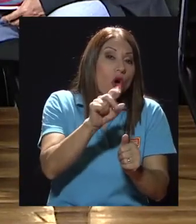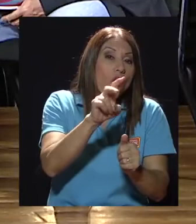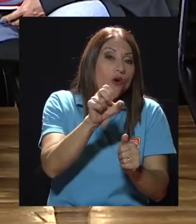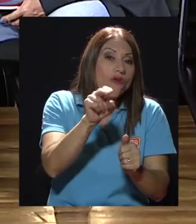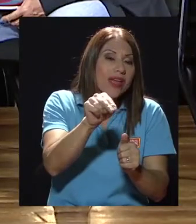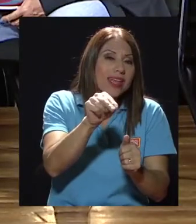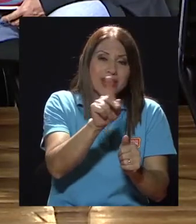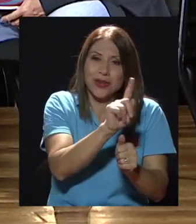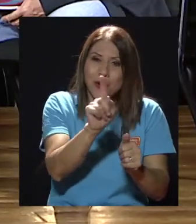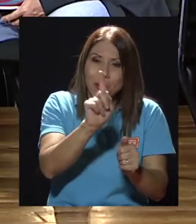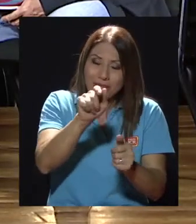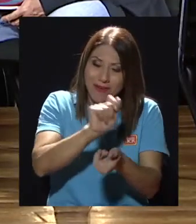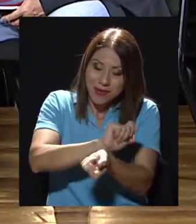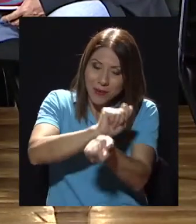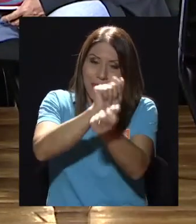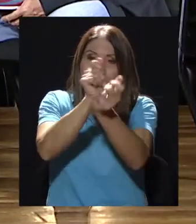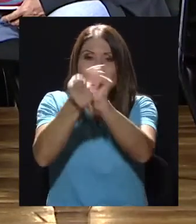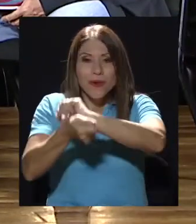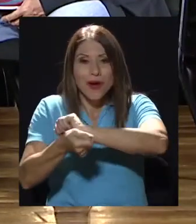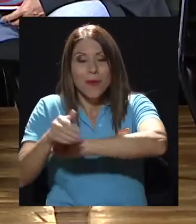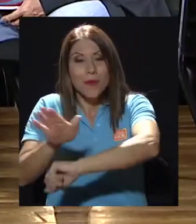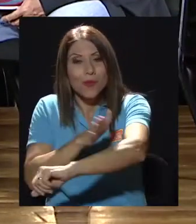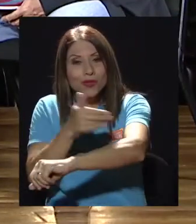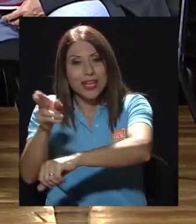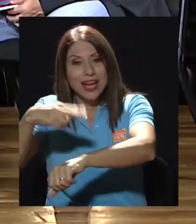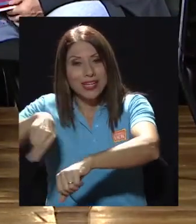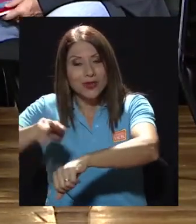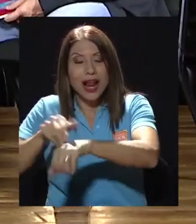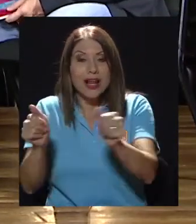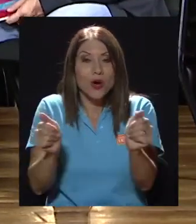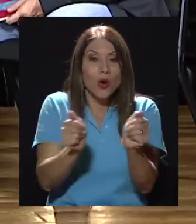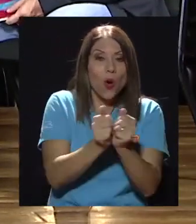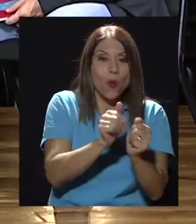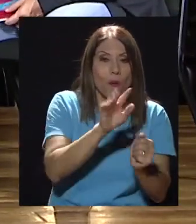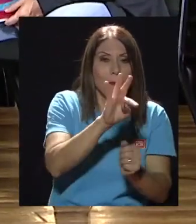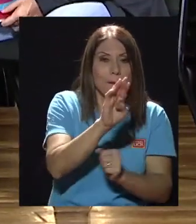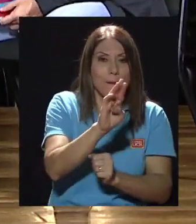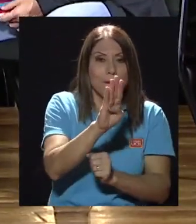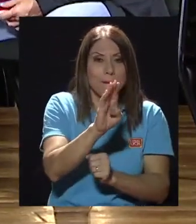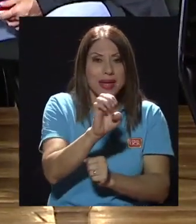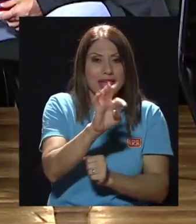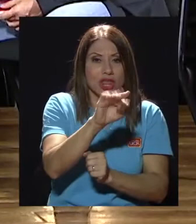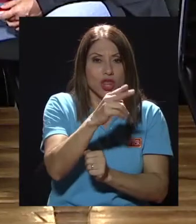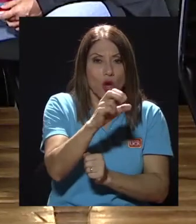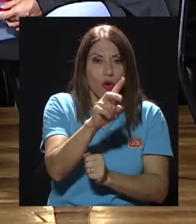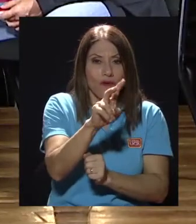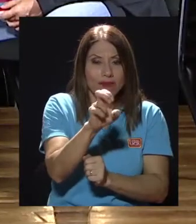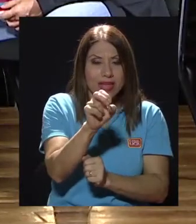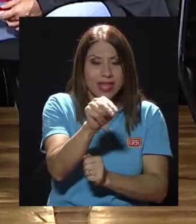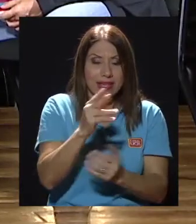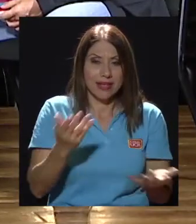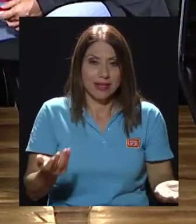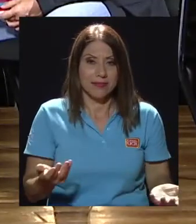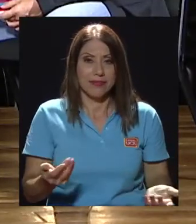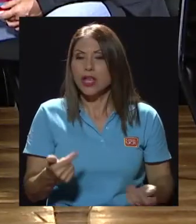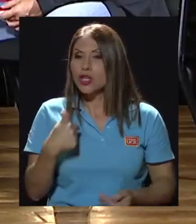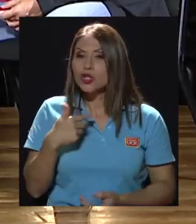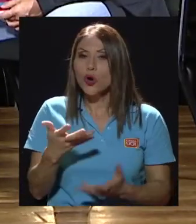que el público cautivo tenga la oportunidad de ver la obra nacional. ¿Vos sabes que yo quisiera referirme al tema del público? Ese es